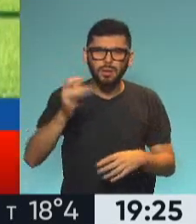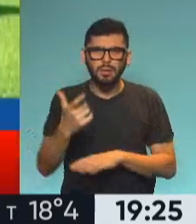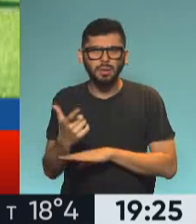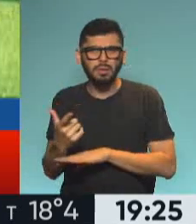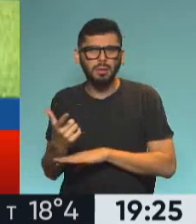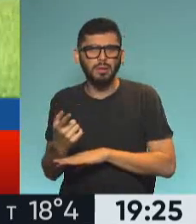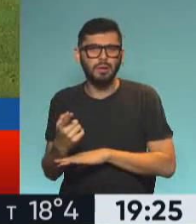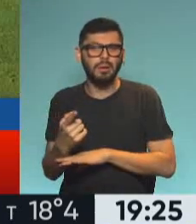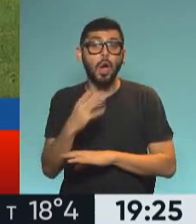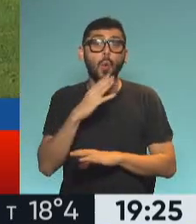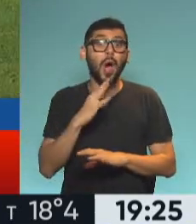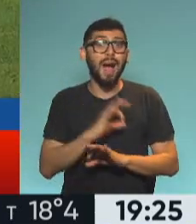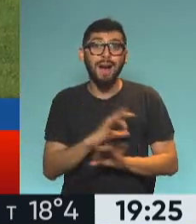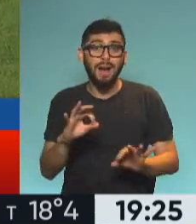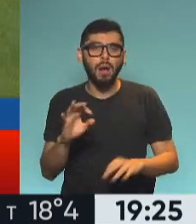ejecutó penales en Boca?